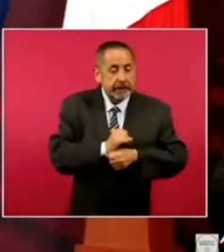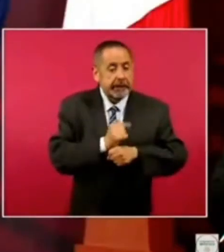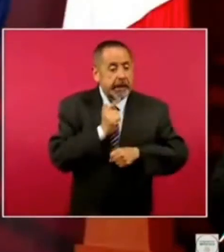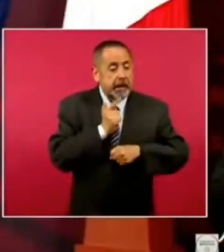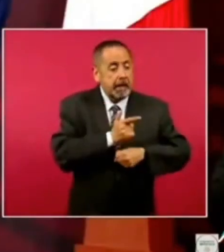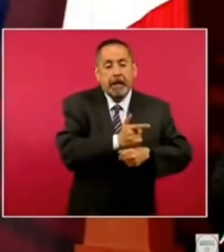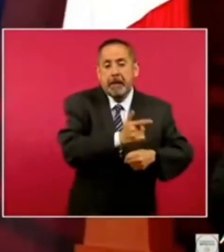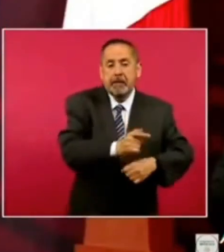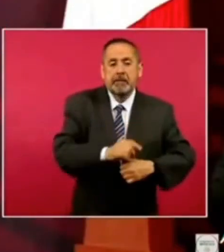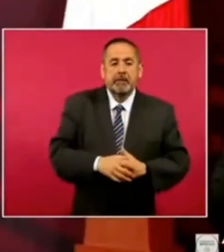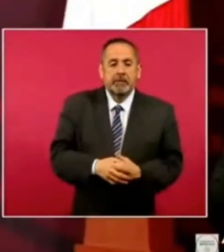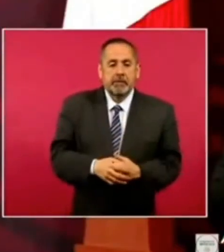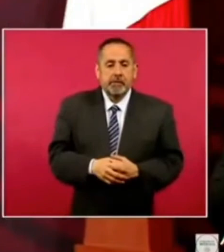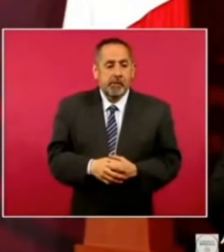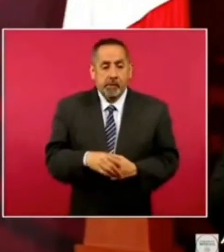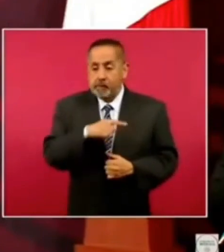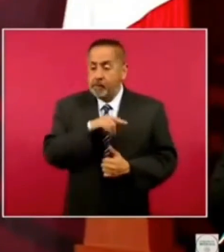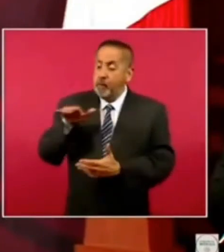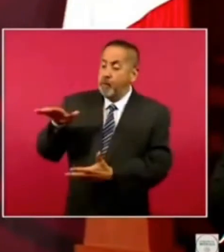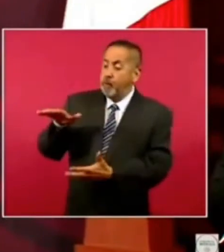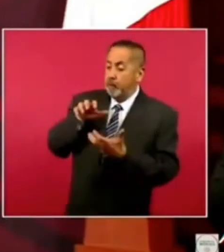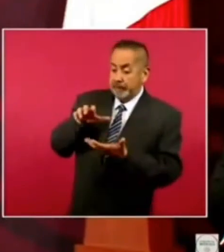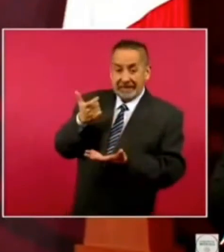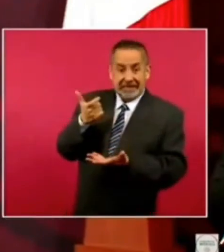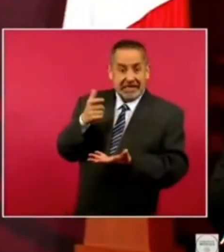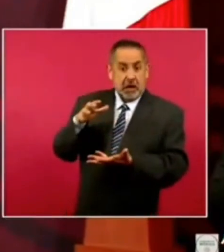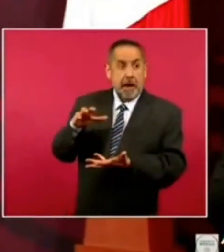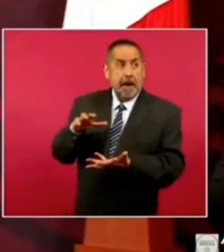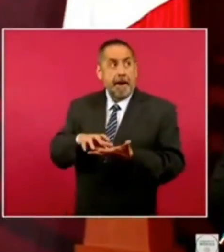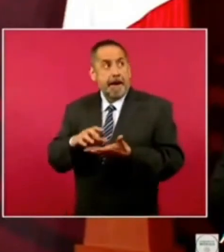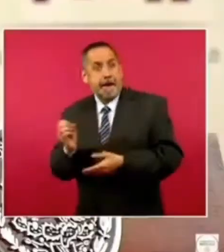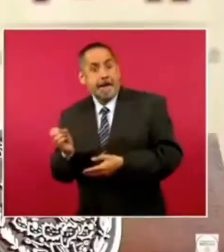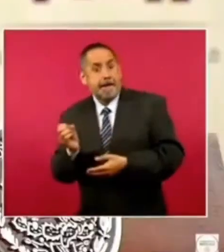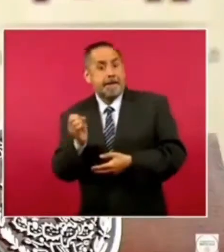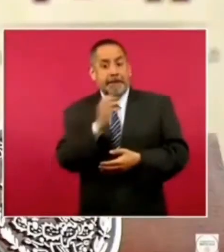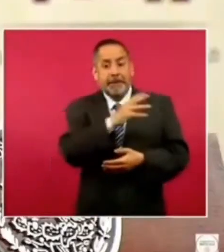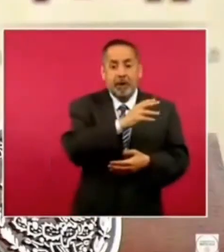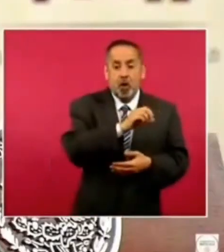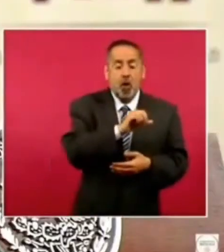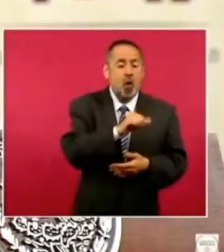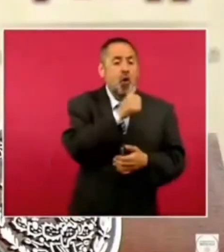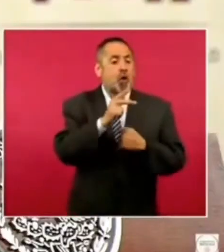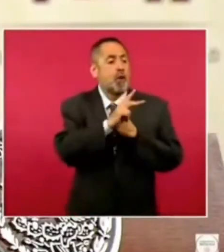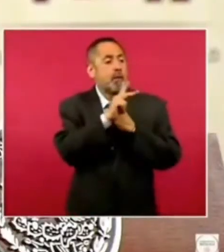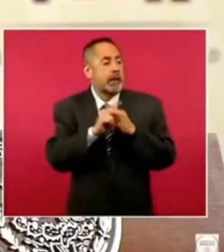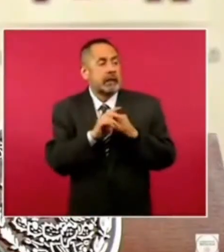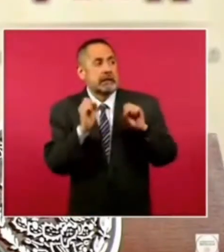Estos beneficios fueron transferidos al extranjero mediante